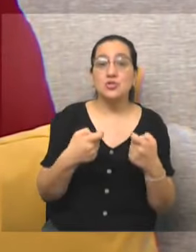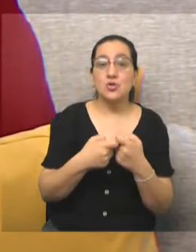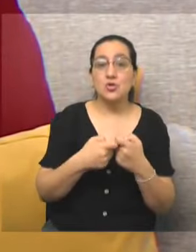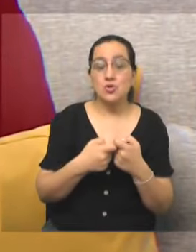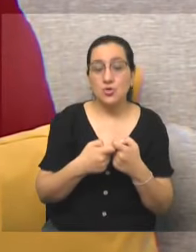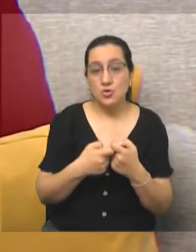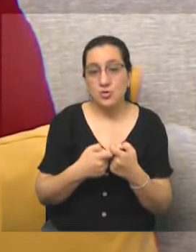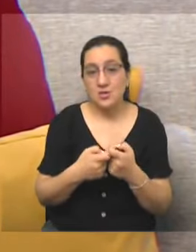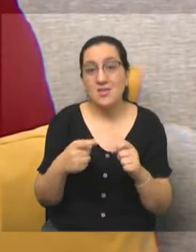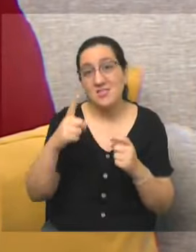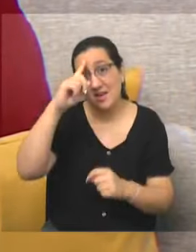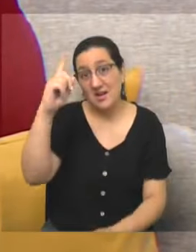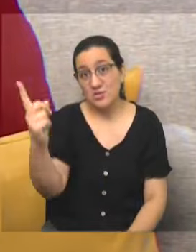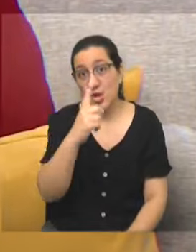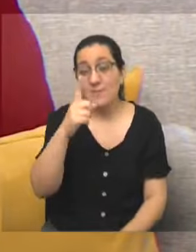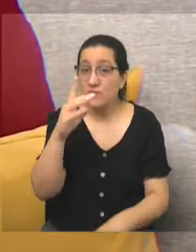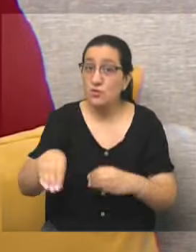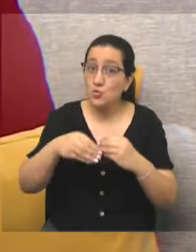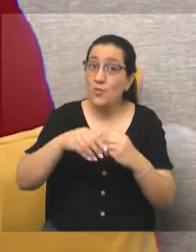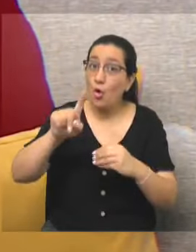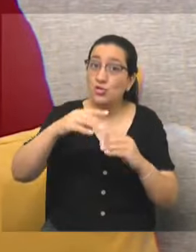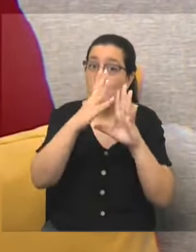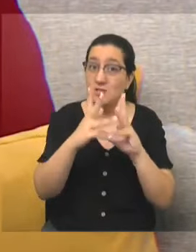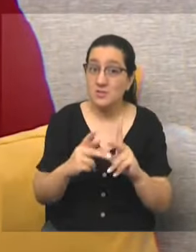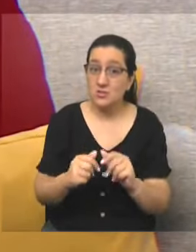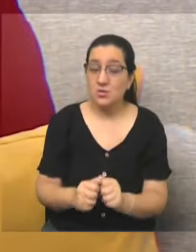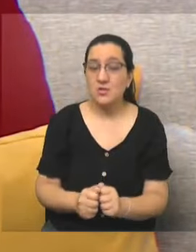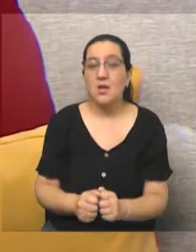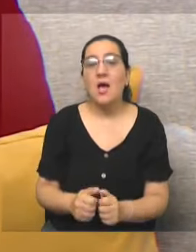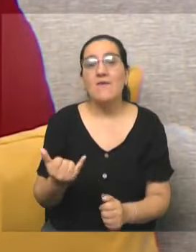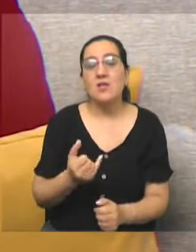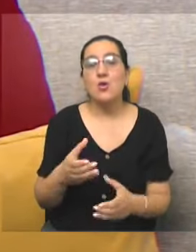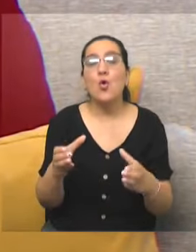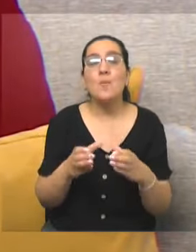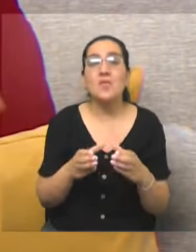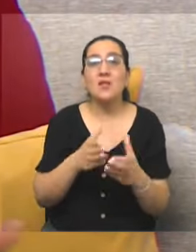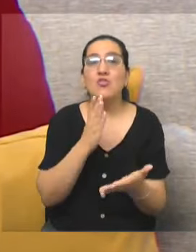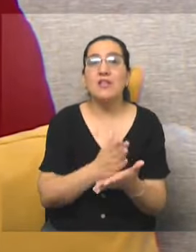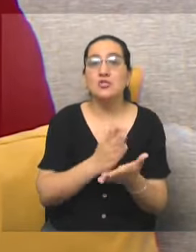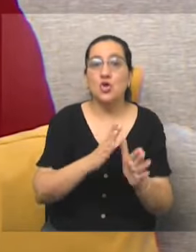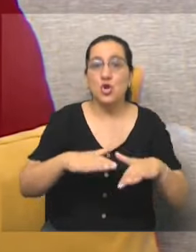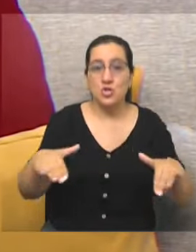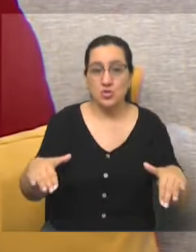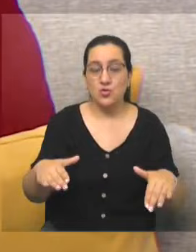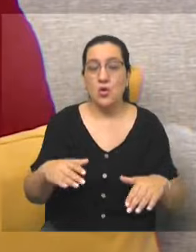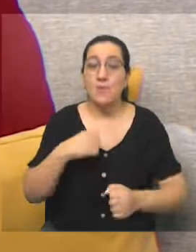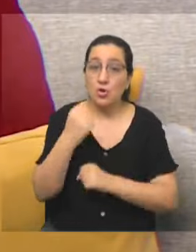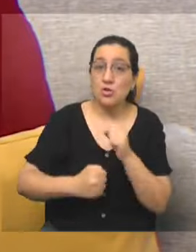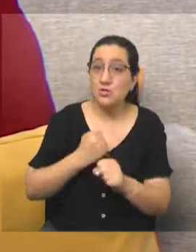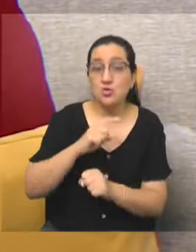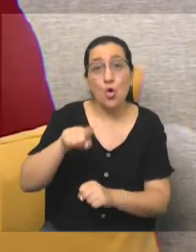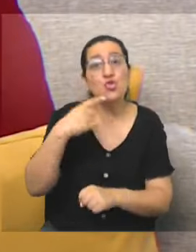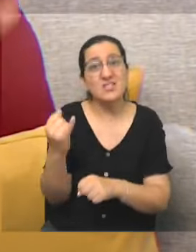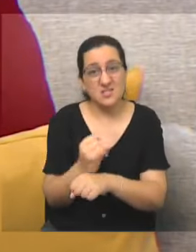No Gubernamentales, pero que se fueron sumando otras. En ese momento, mismo momento, el Comité de los Derechos del Niño, pero a través de los años, otras